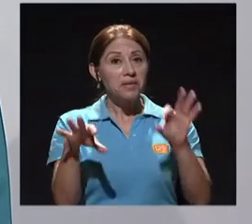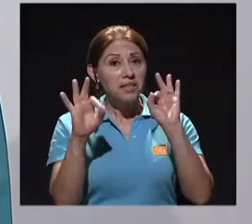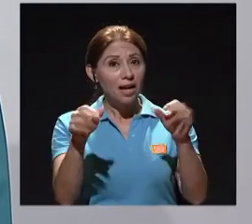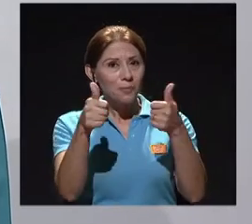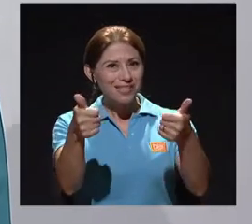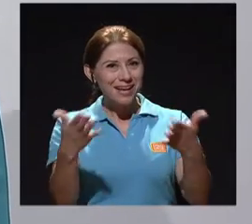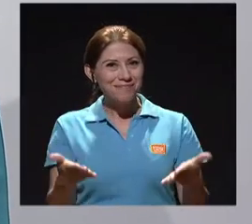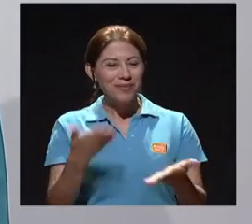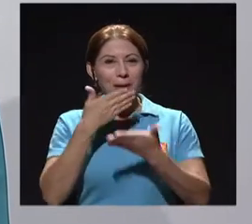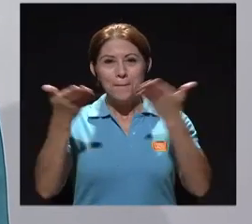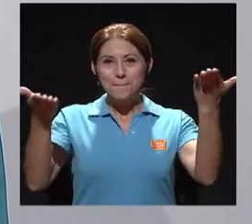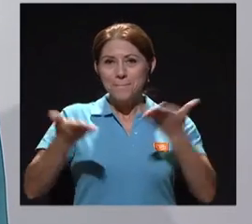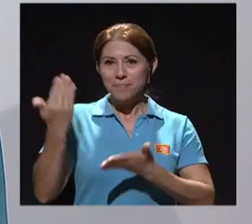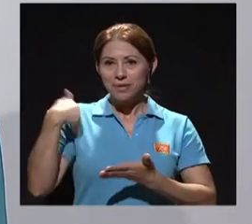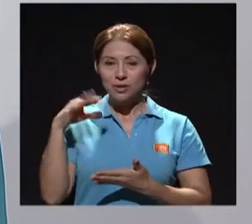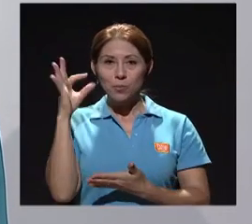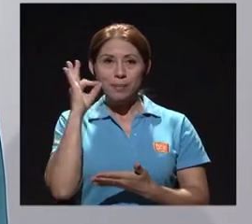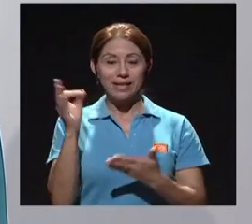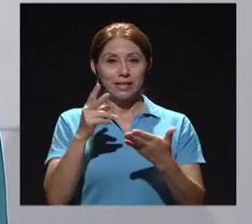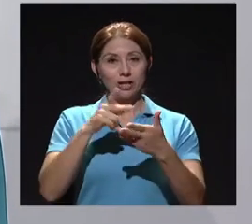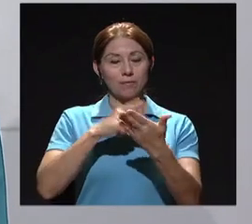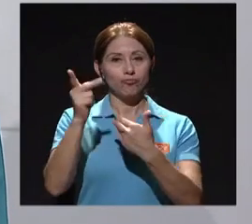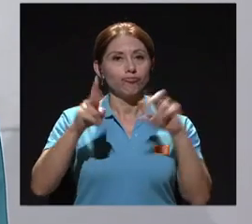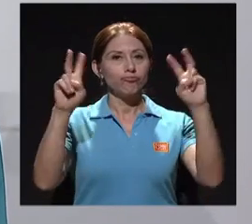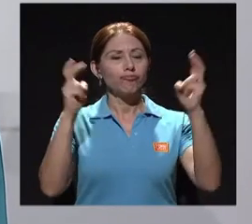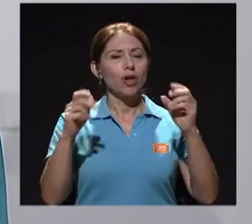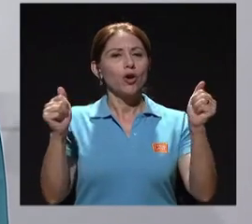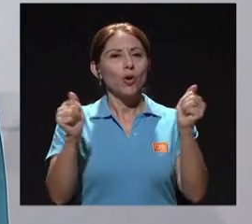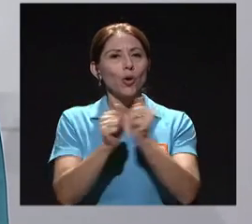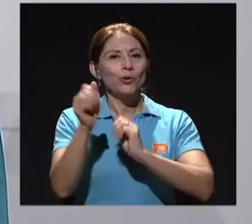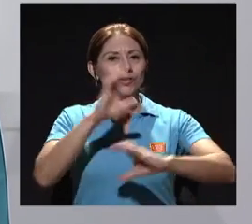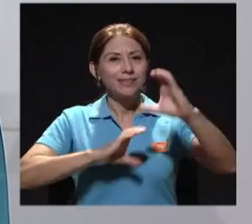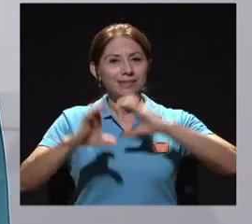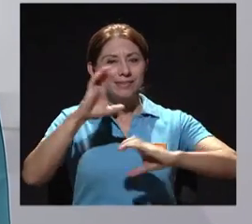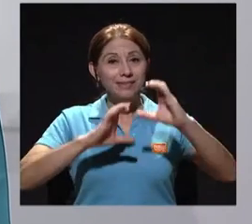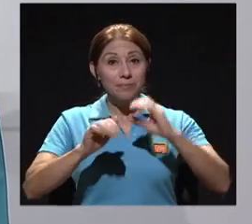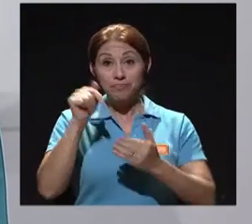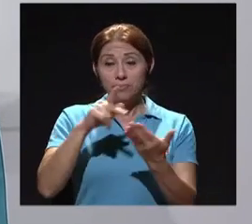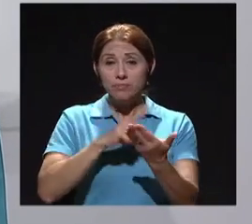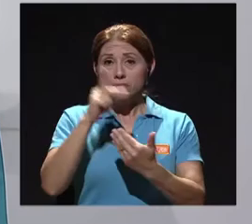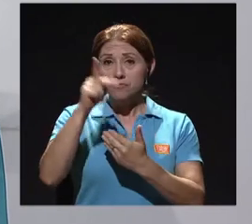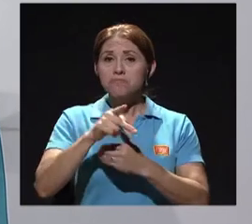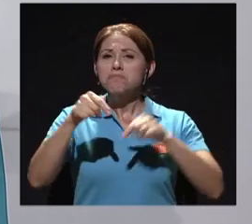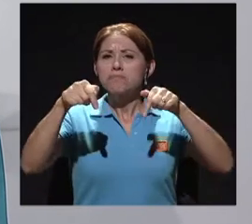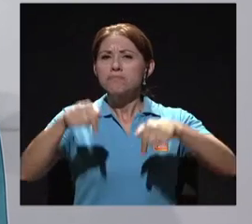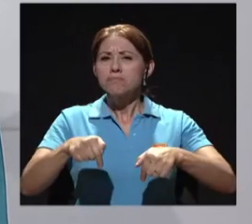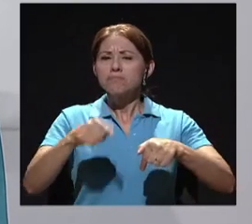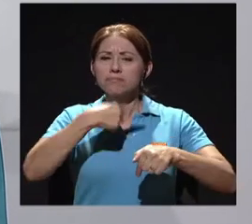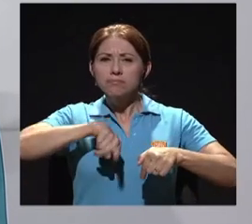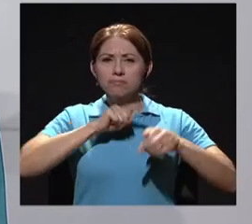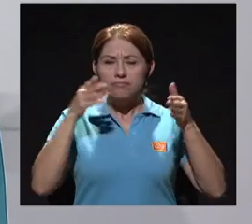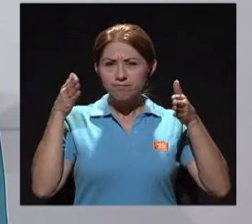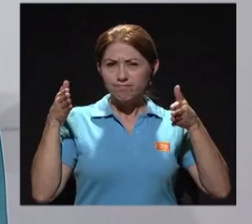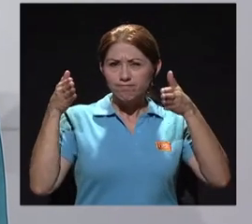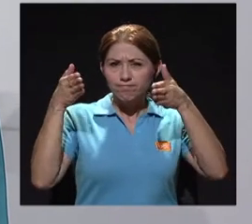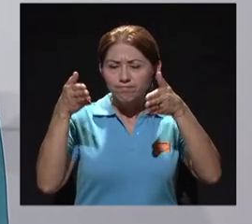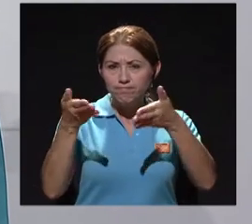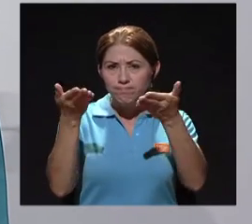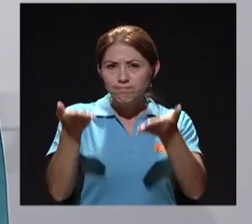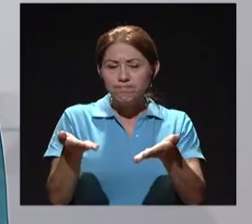qué tal como están bienvenidas y bienvenidos a conciencia el programa del día de hoy lo vamos a dedicar